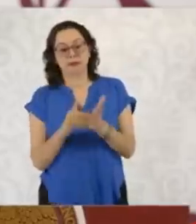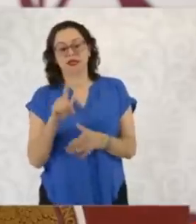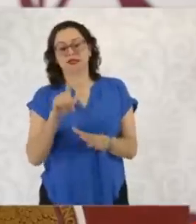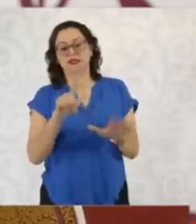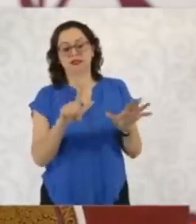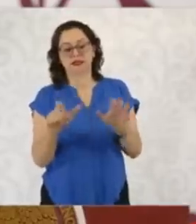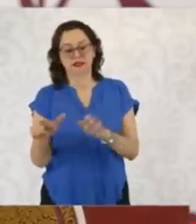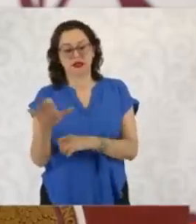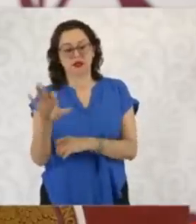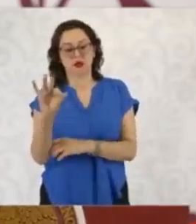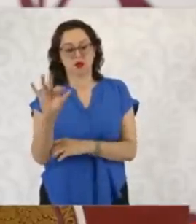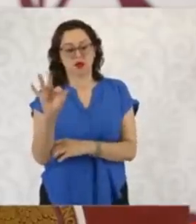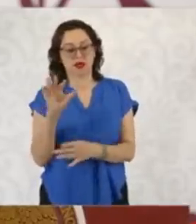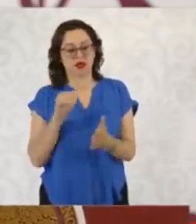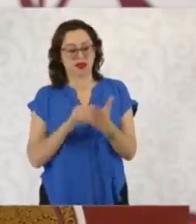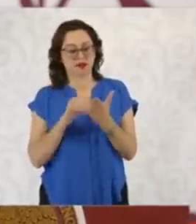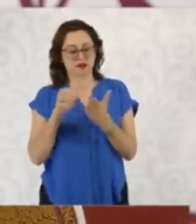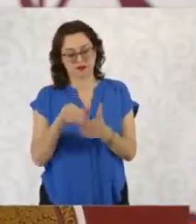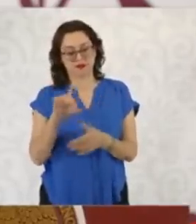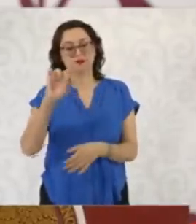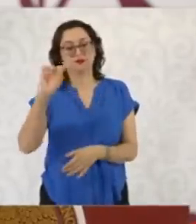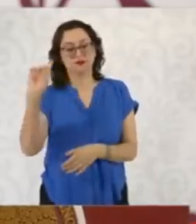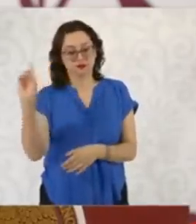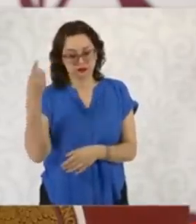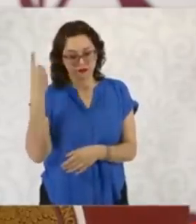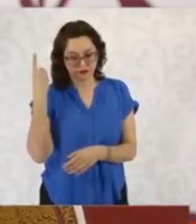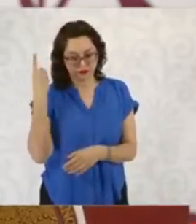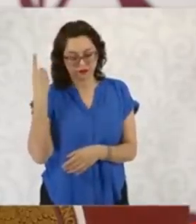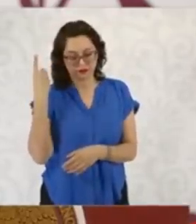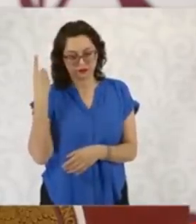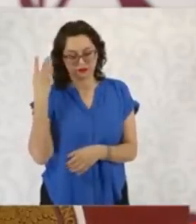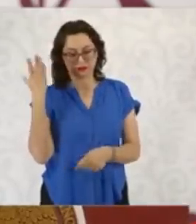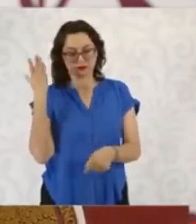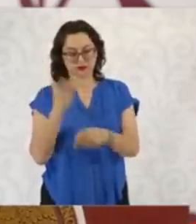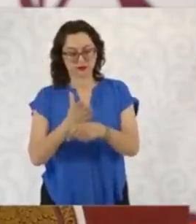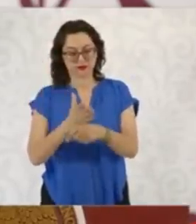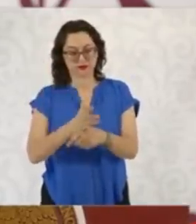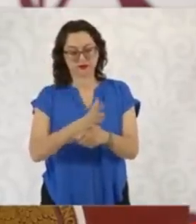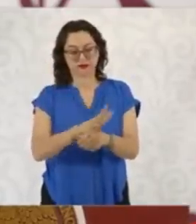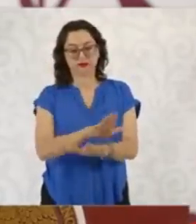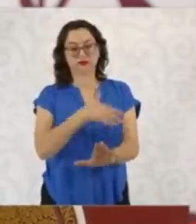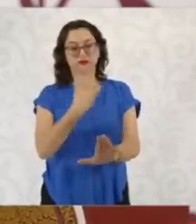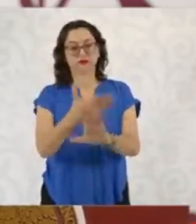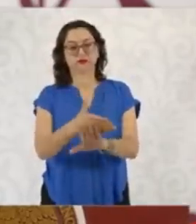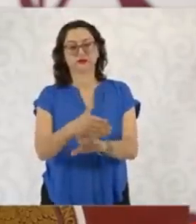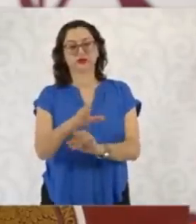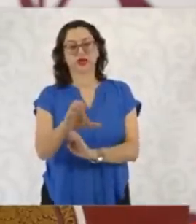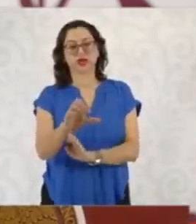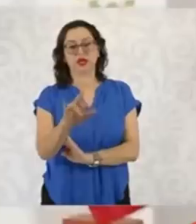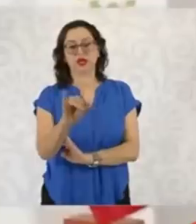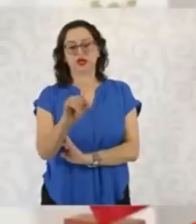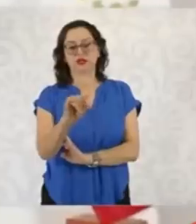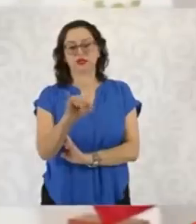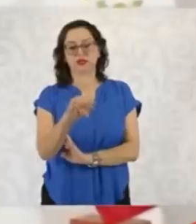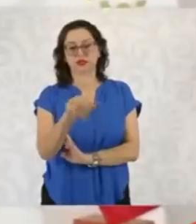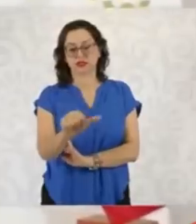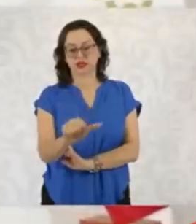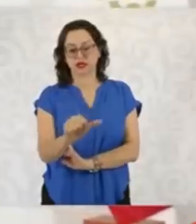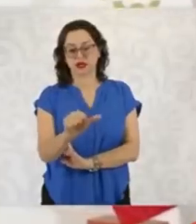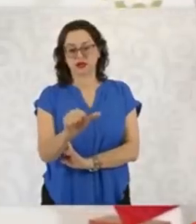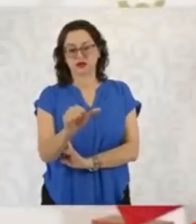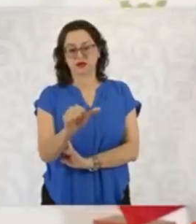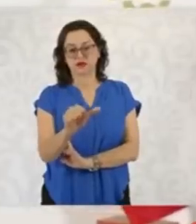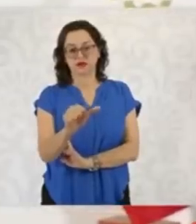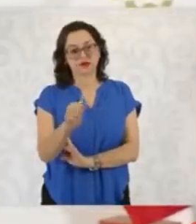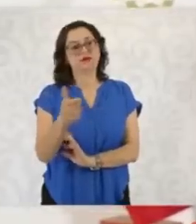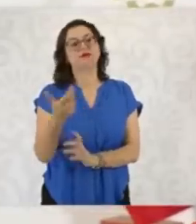1.740 millones que le impuso como sentencia a Linda Cristina Pereira se refiere